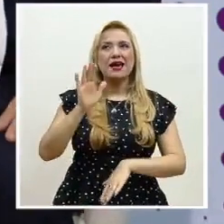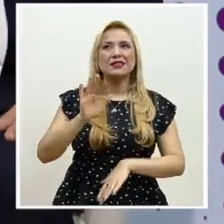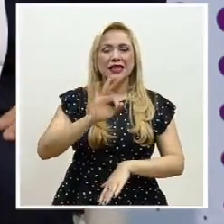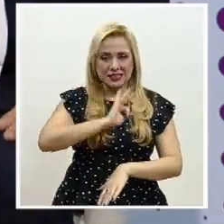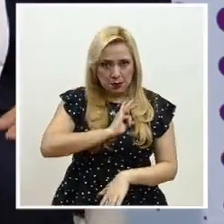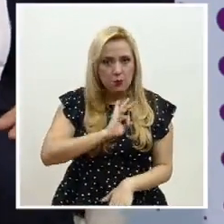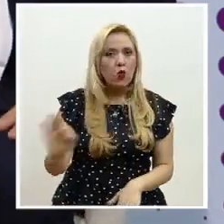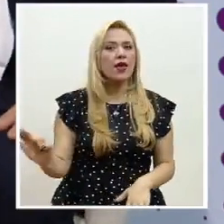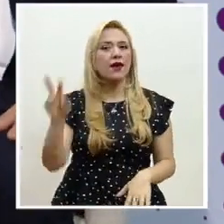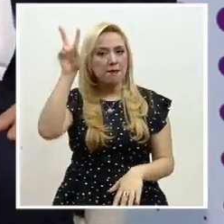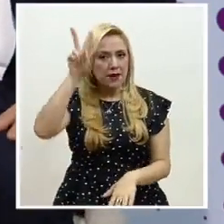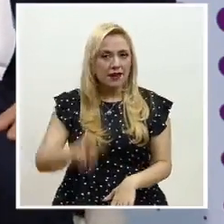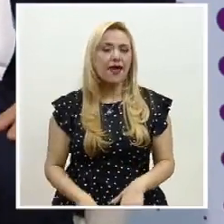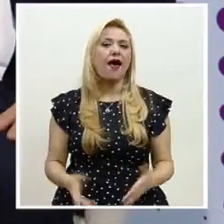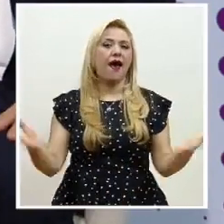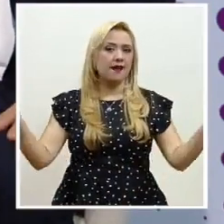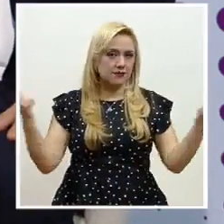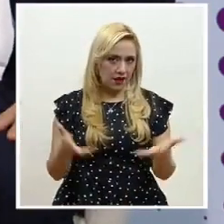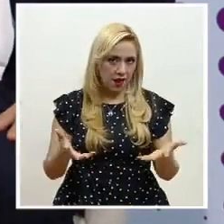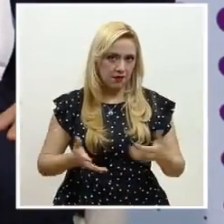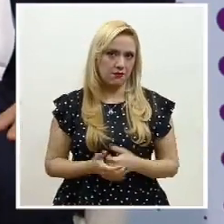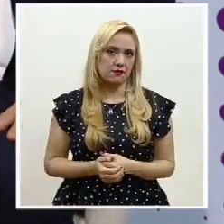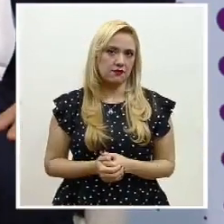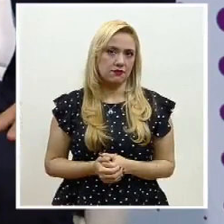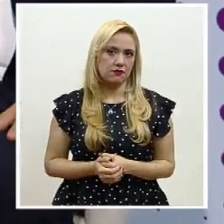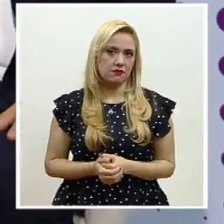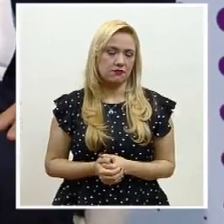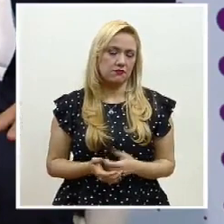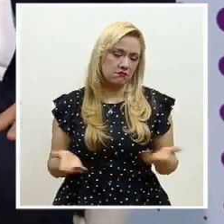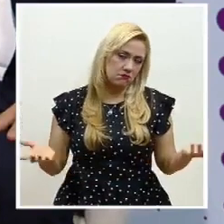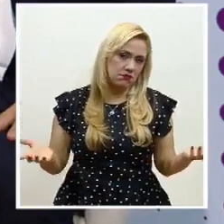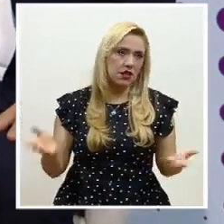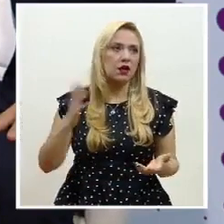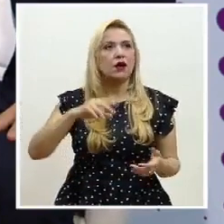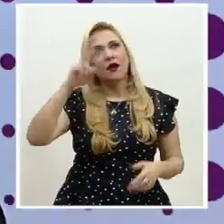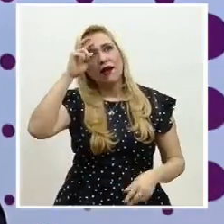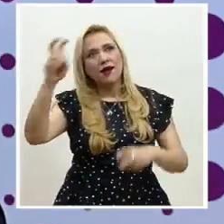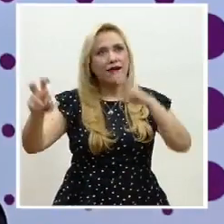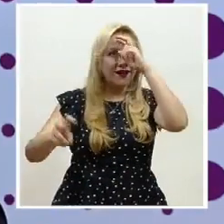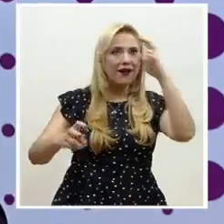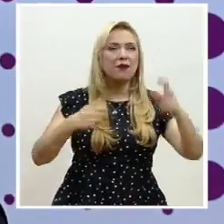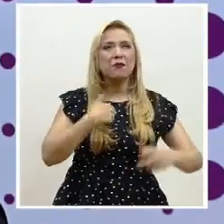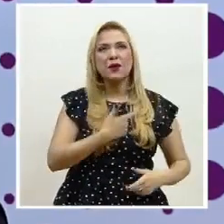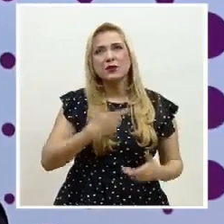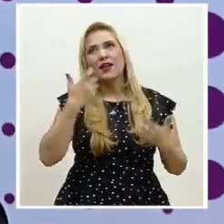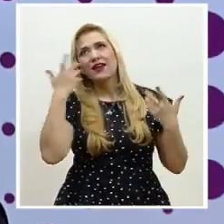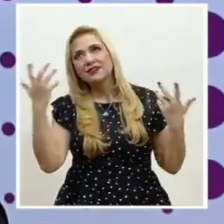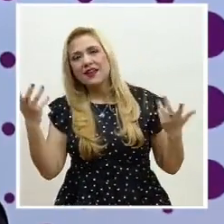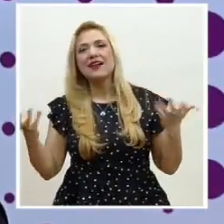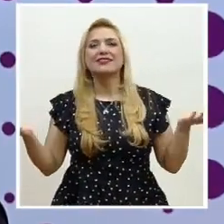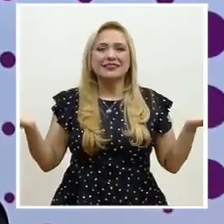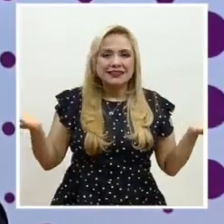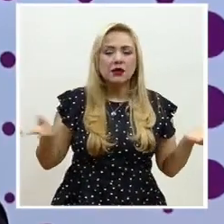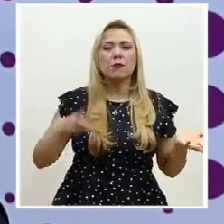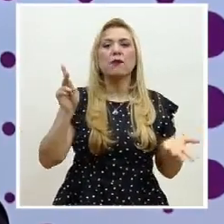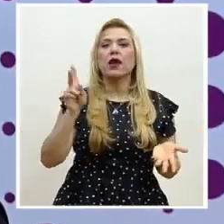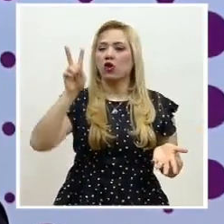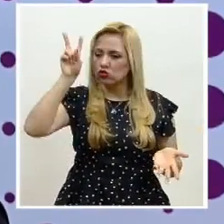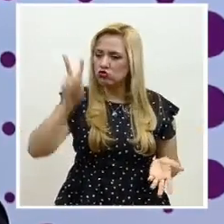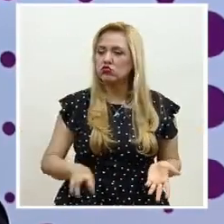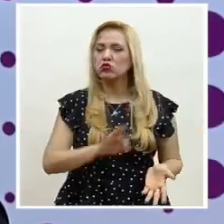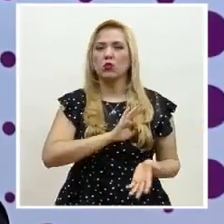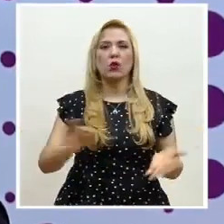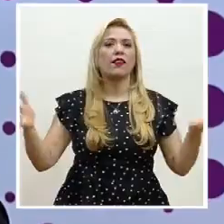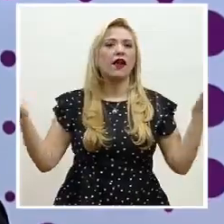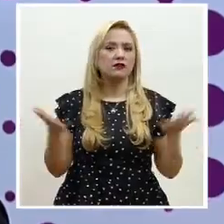puedan verdaderamente ejecutarse porque de buenos deseos puede haber muchísimos, pero realmente cuáles van a llevarse a cabo y cuáles